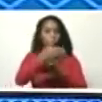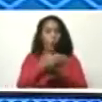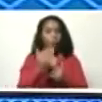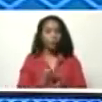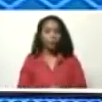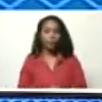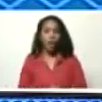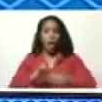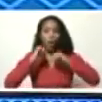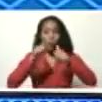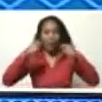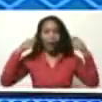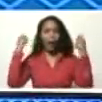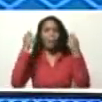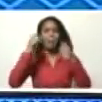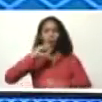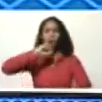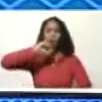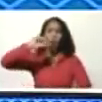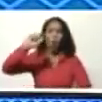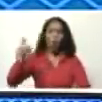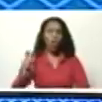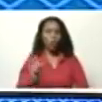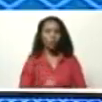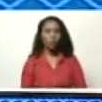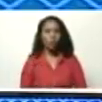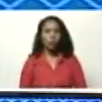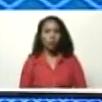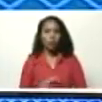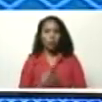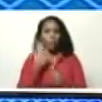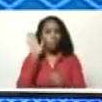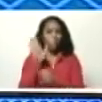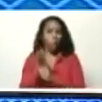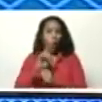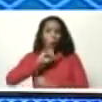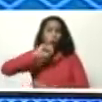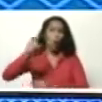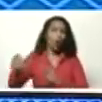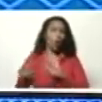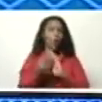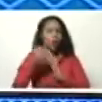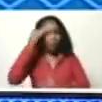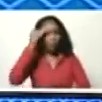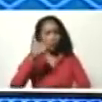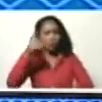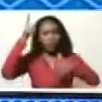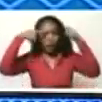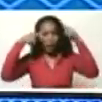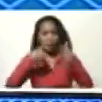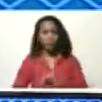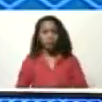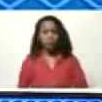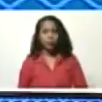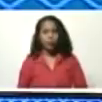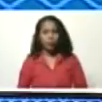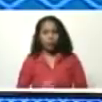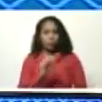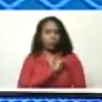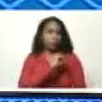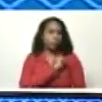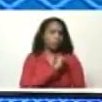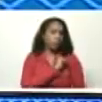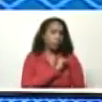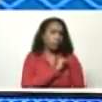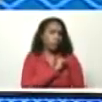y empieza una campaña de odio, inocular odio contra el comandante Chávez, miedo,